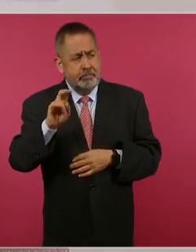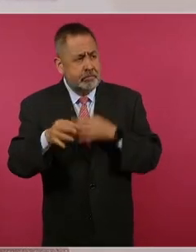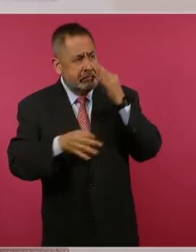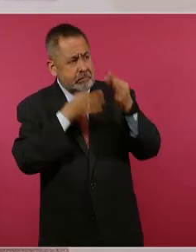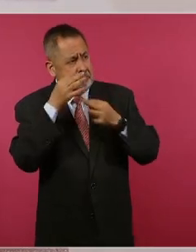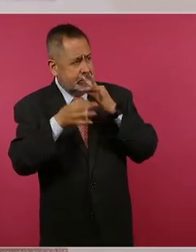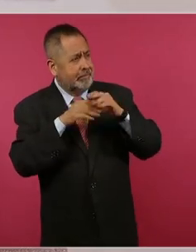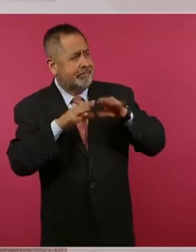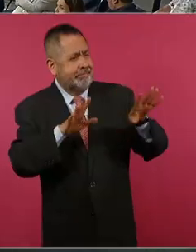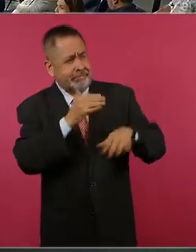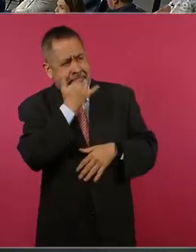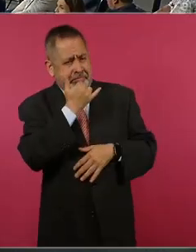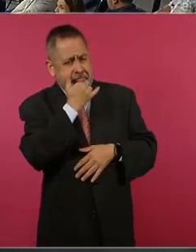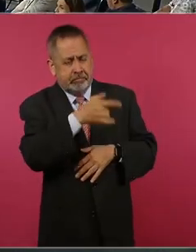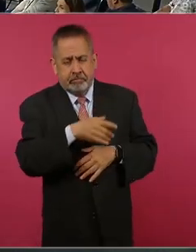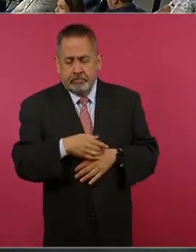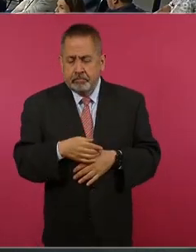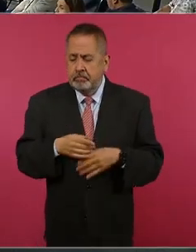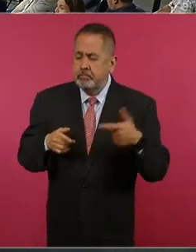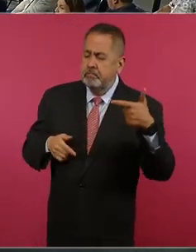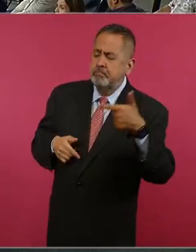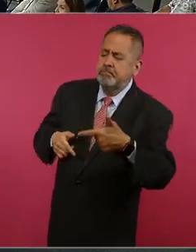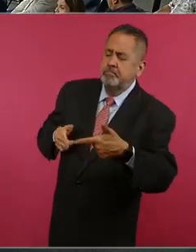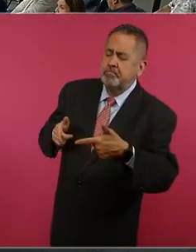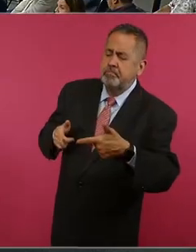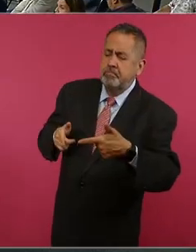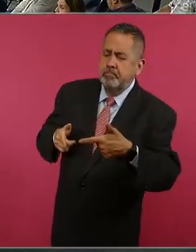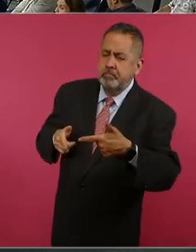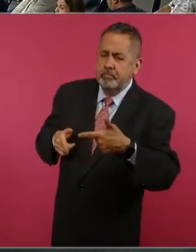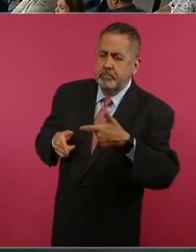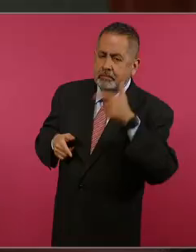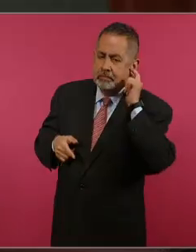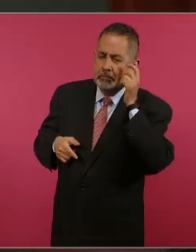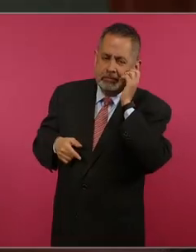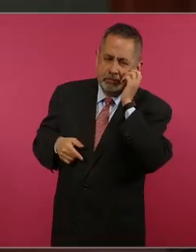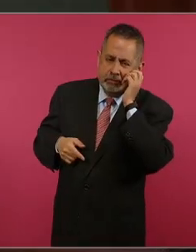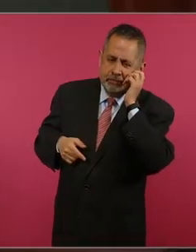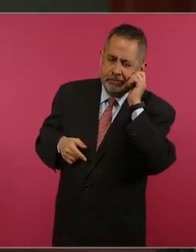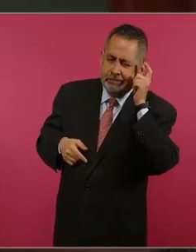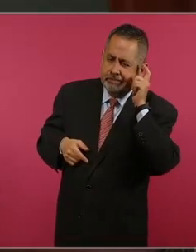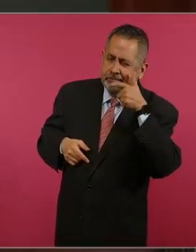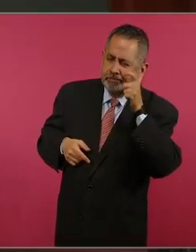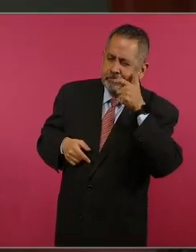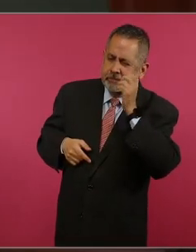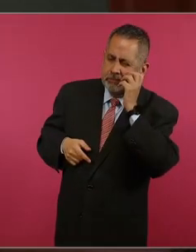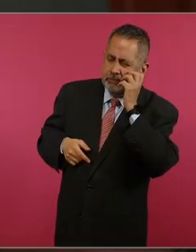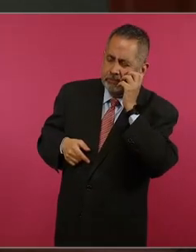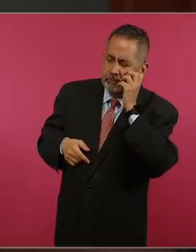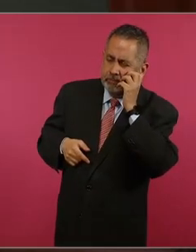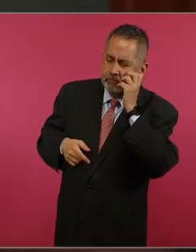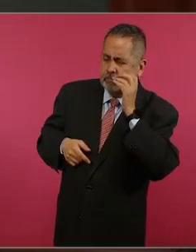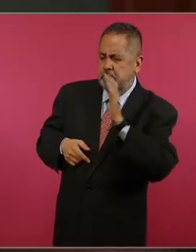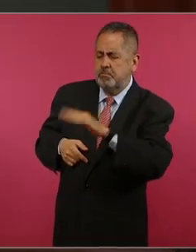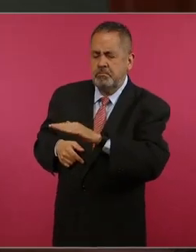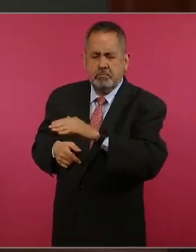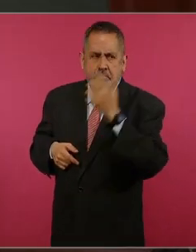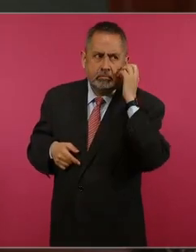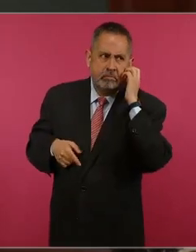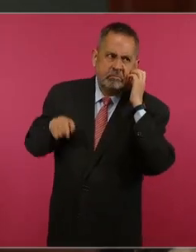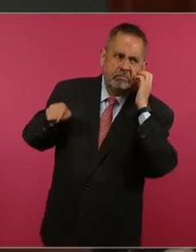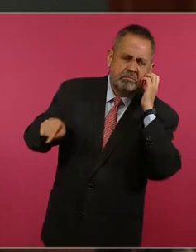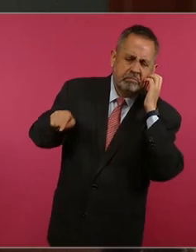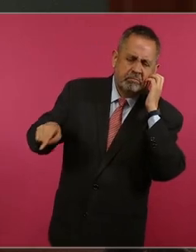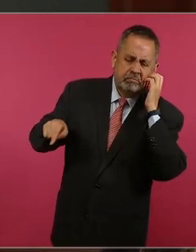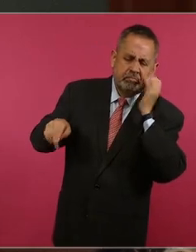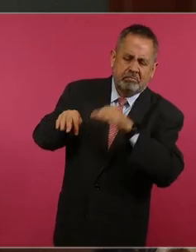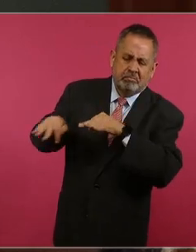y el delincuente traía comunicación en radio con una persona, le comenta, oye, que este